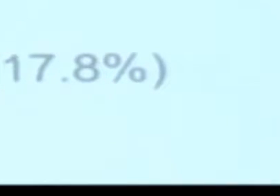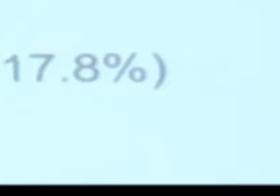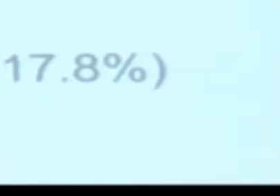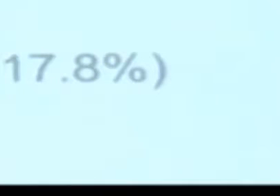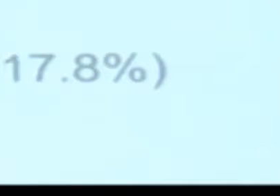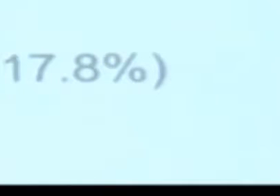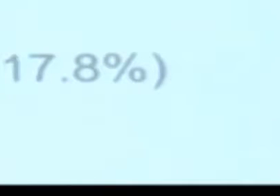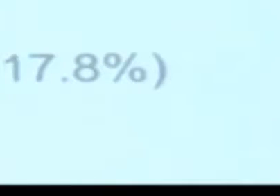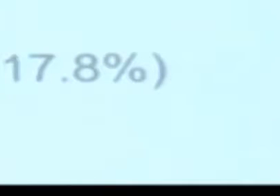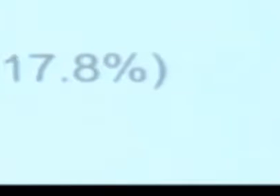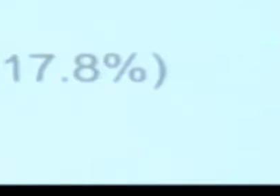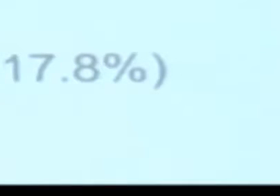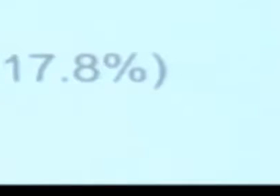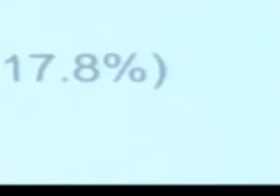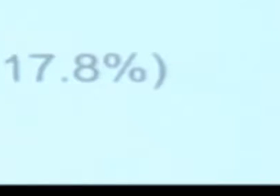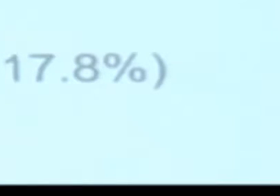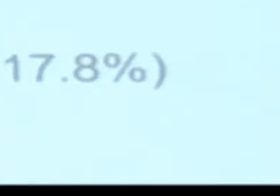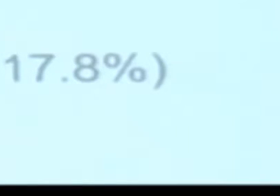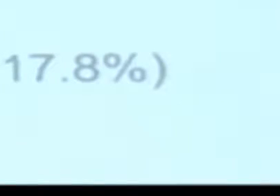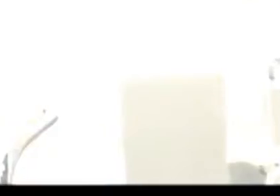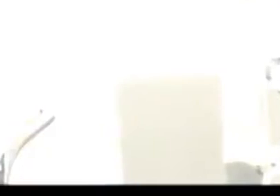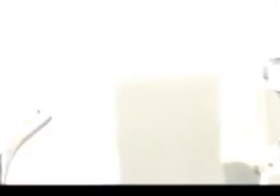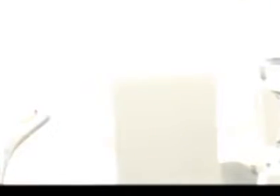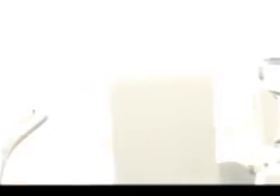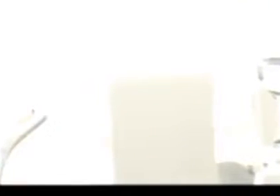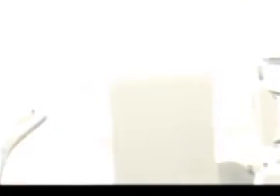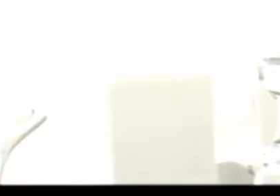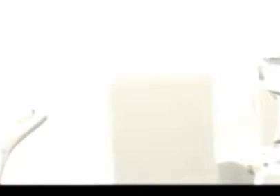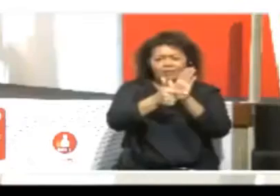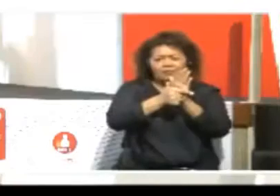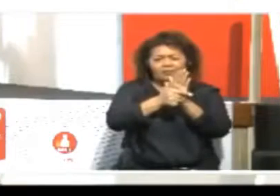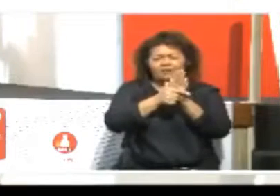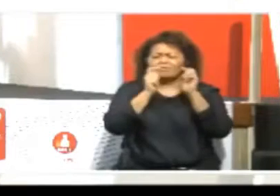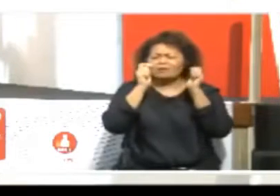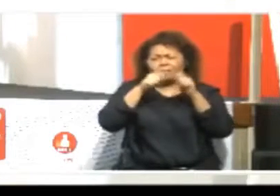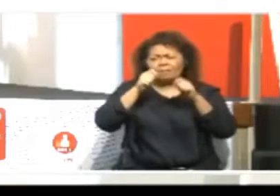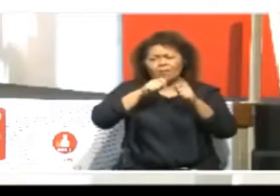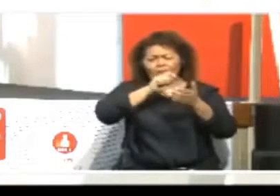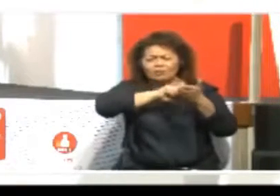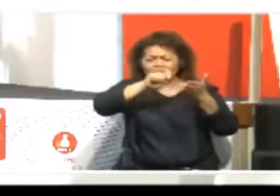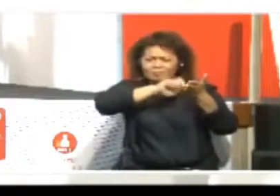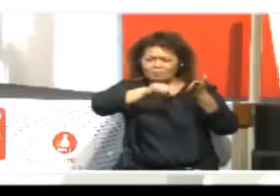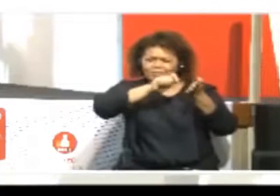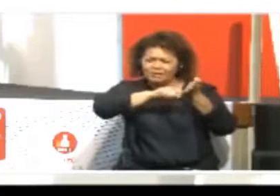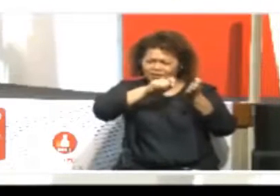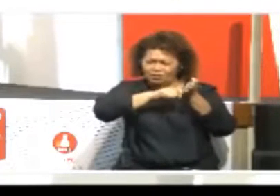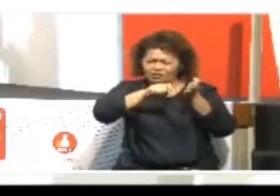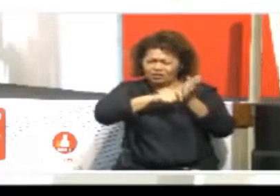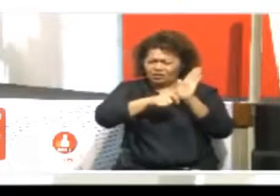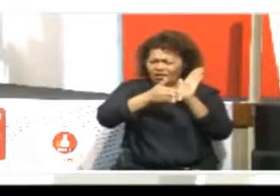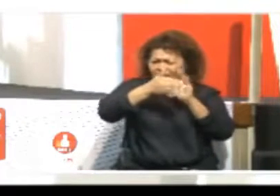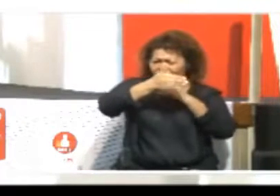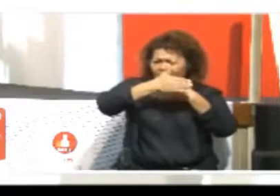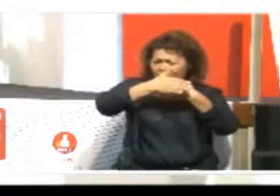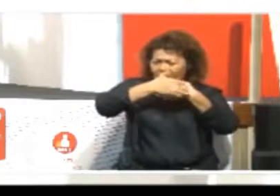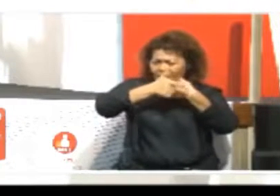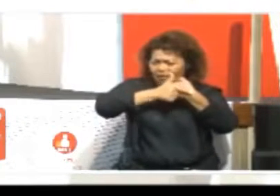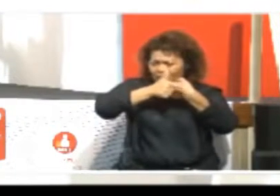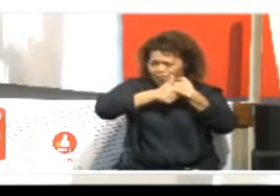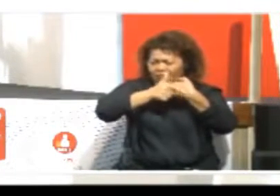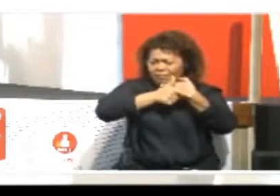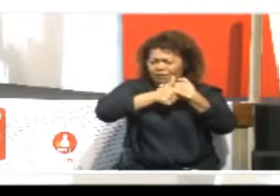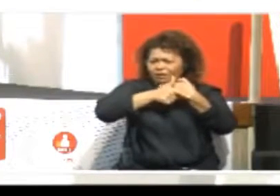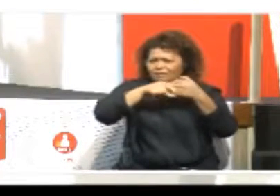el papel y les decía: señor alcalde, me hace favor y me contesta este experimento, estas preguntas que le quiero hacer. Y muchos